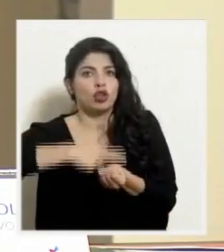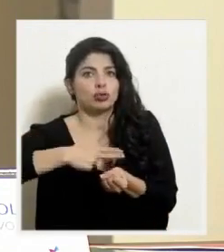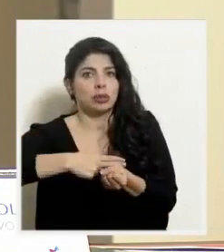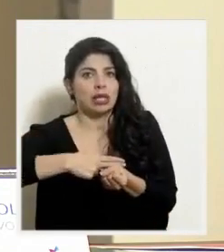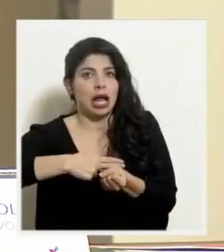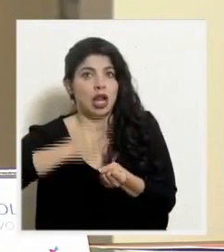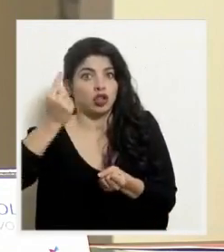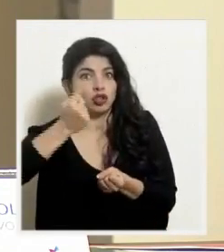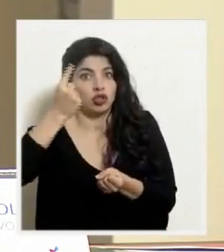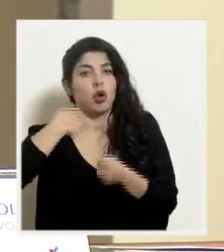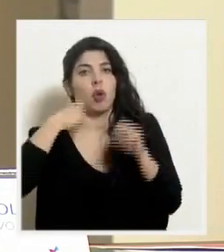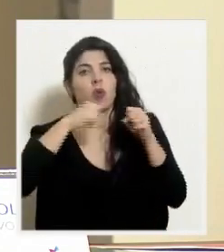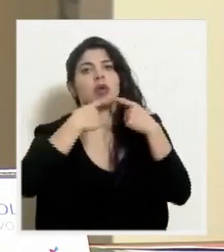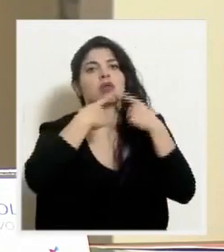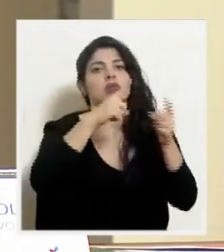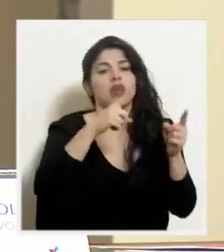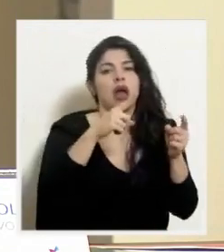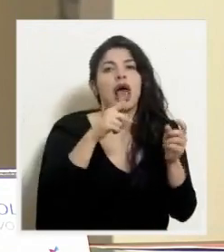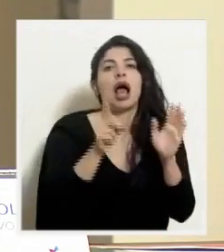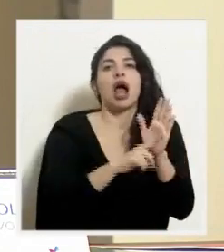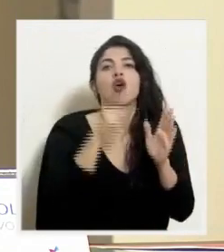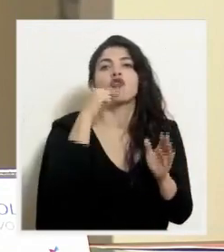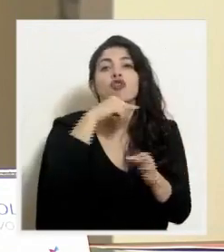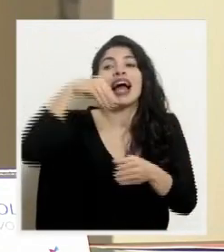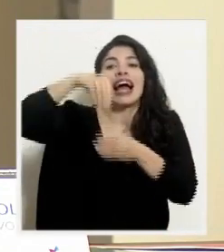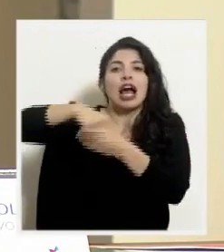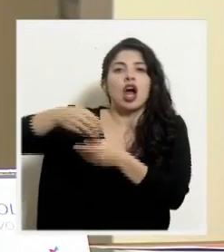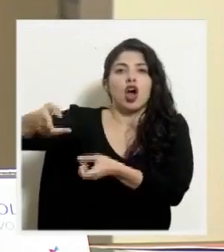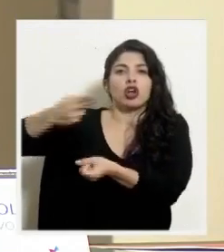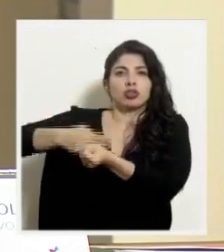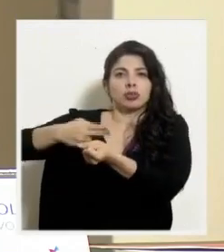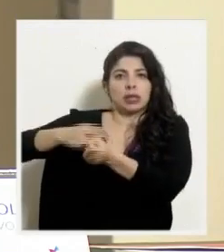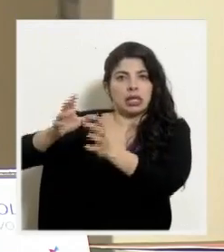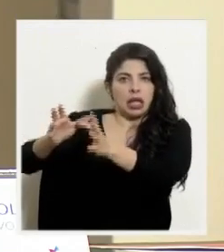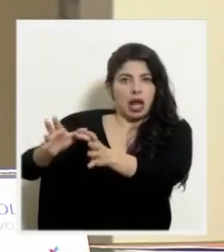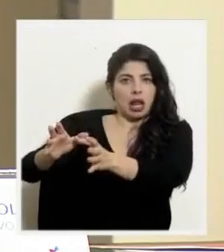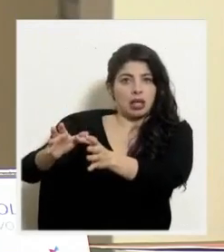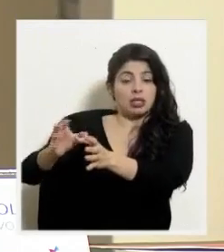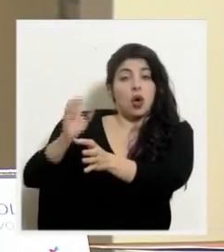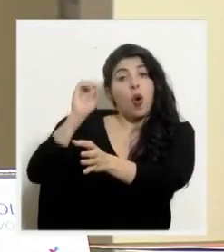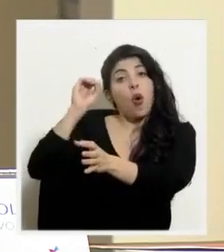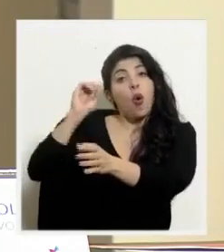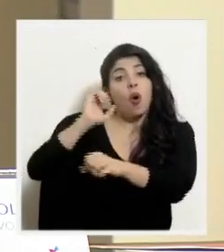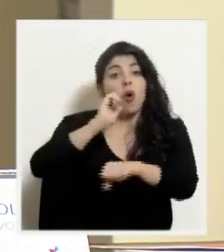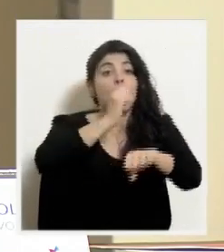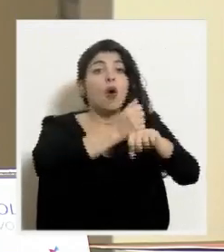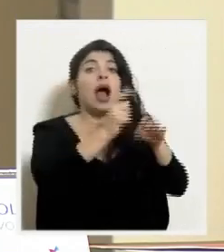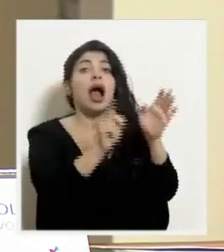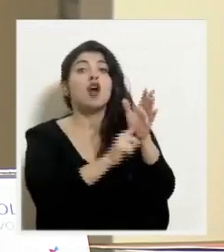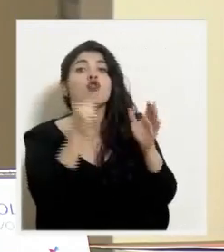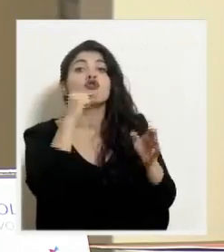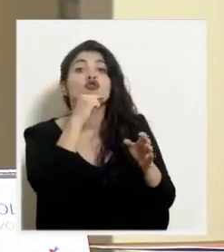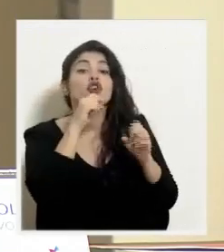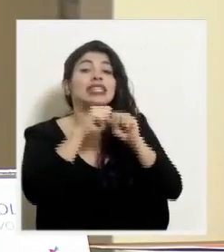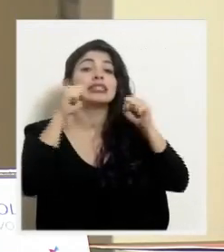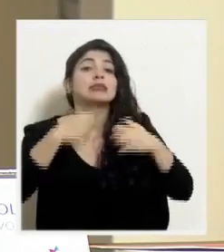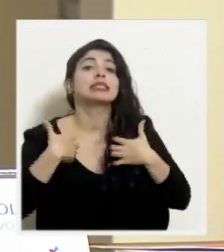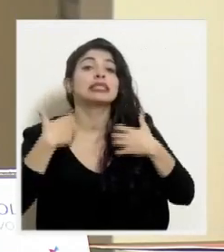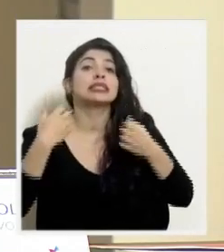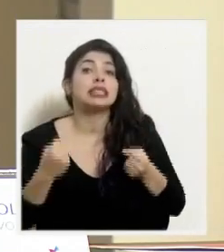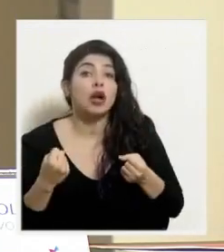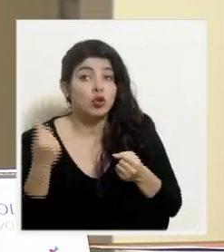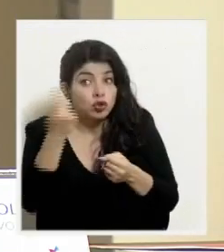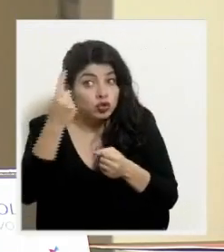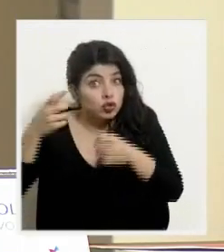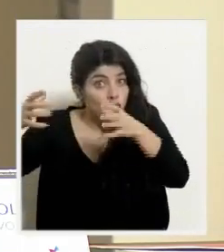declaramos la alerta roja del sistema hospitalario y tomamos las acciones. Si hay que declarar una alerta roja del sistema de salud, necesitamos saber si es el